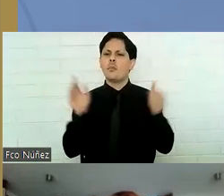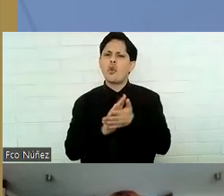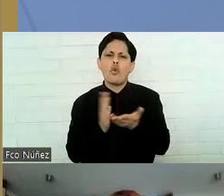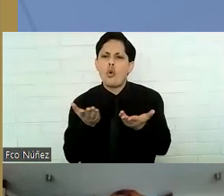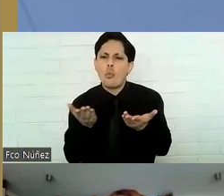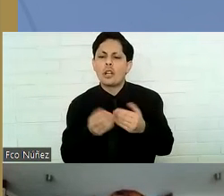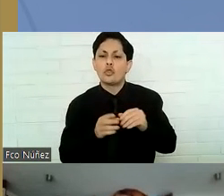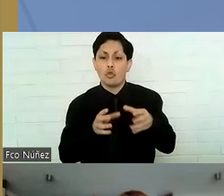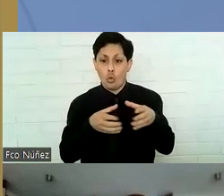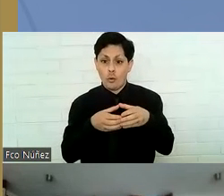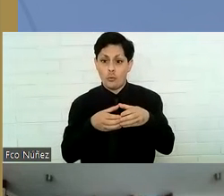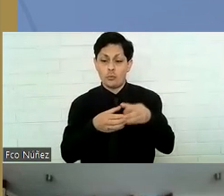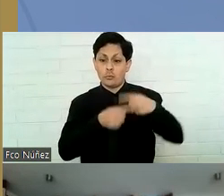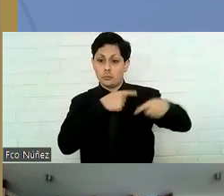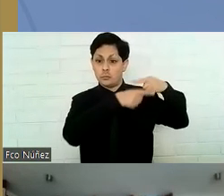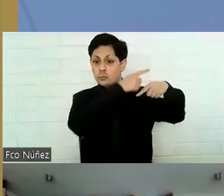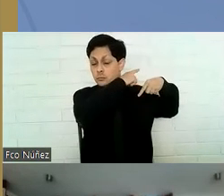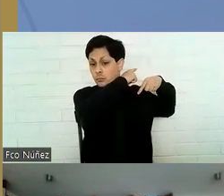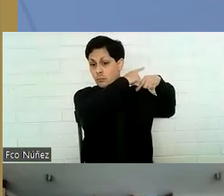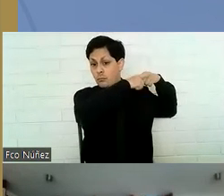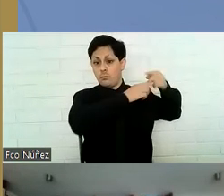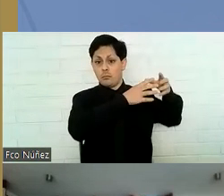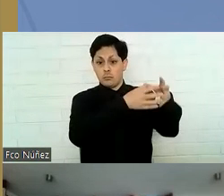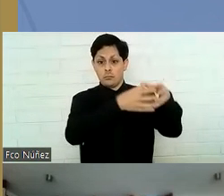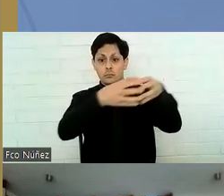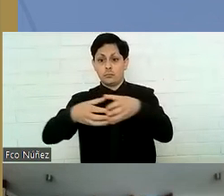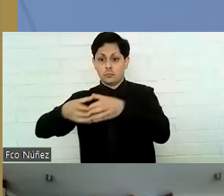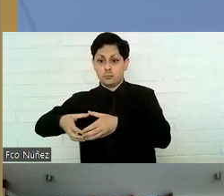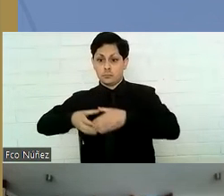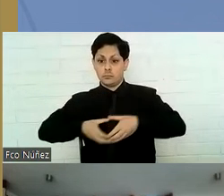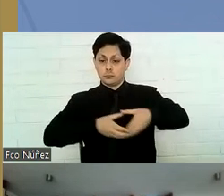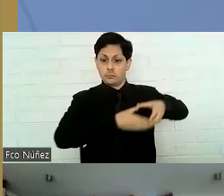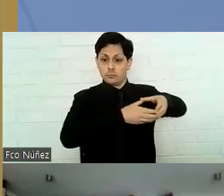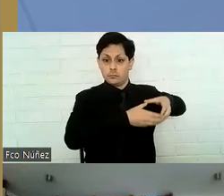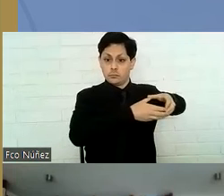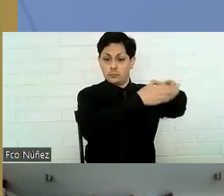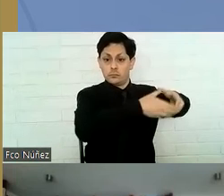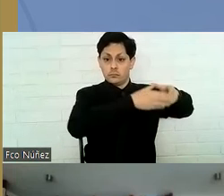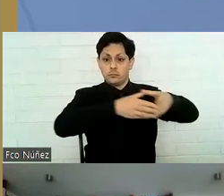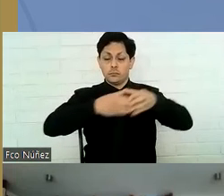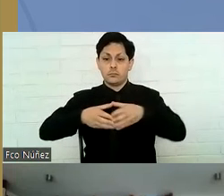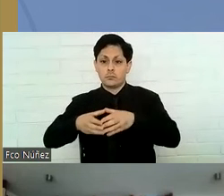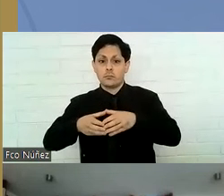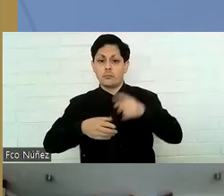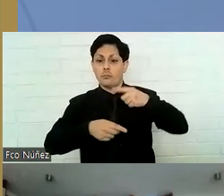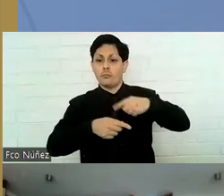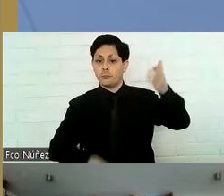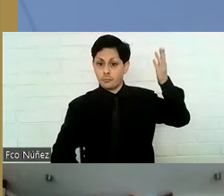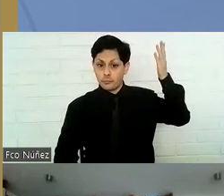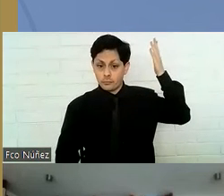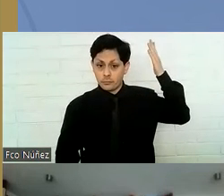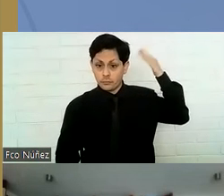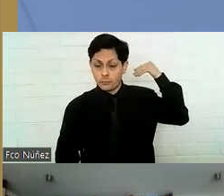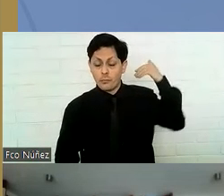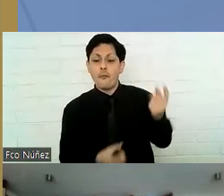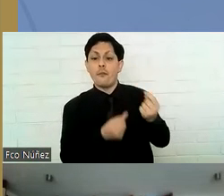civilizaciones originarias fuesen así. Los sustentos de la epistemología del sur, cuyos